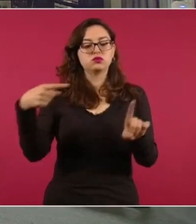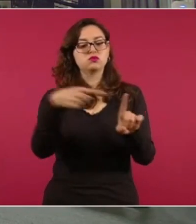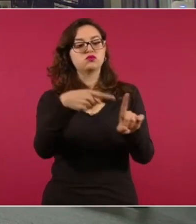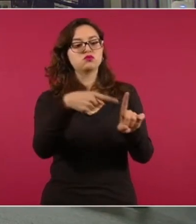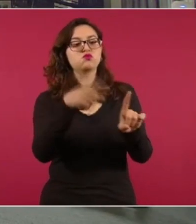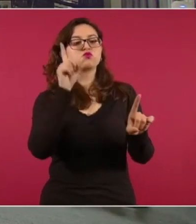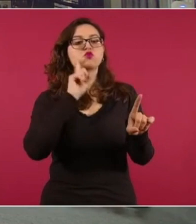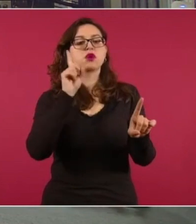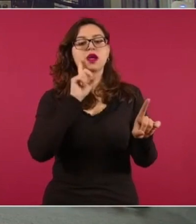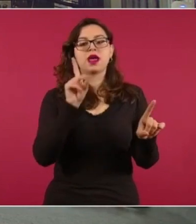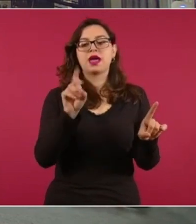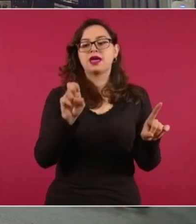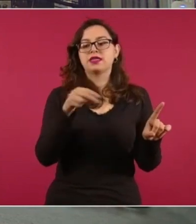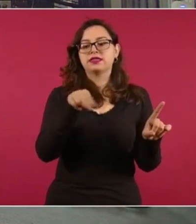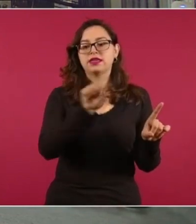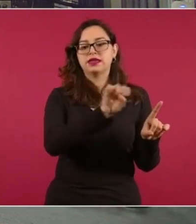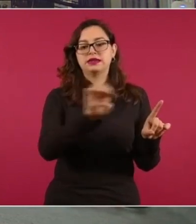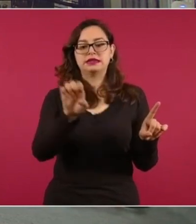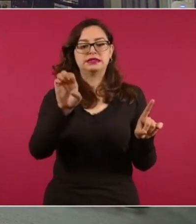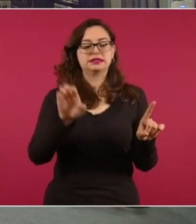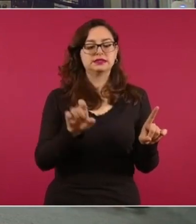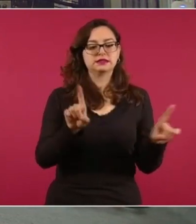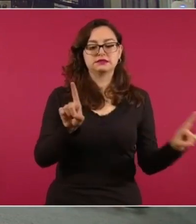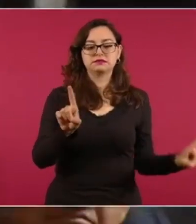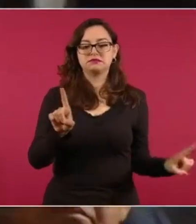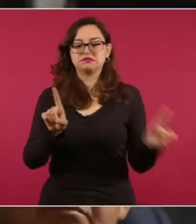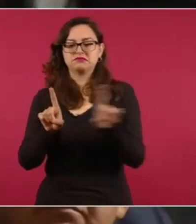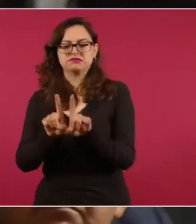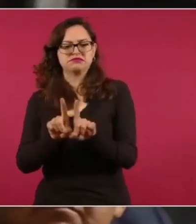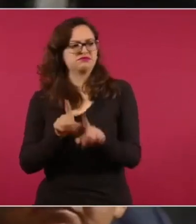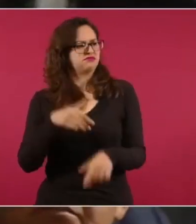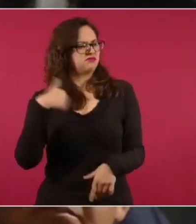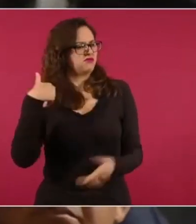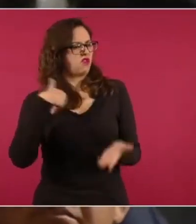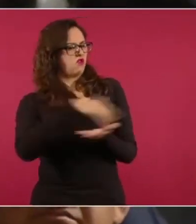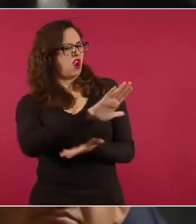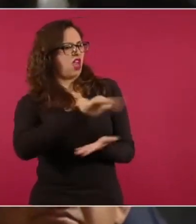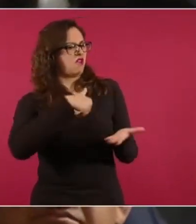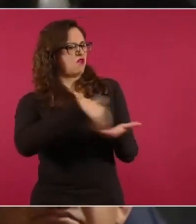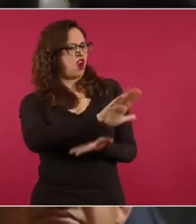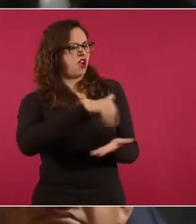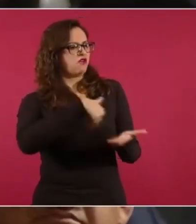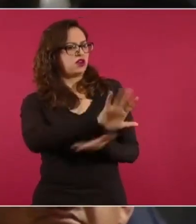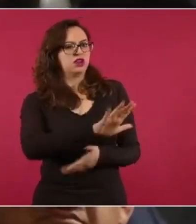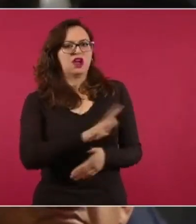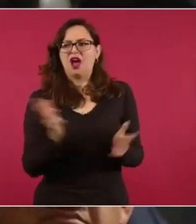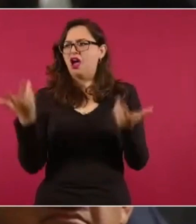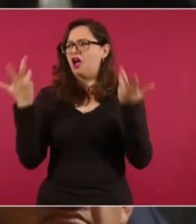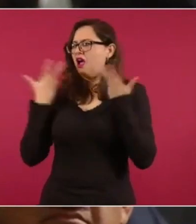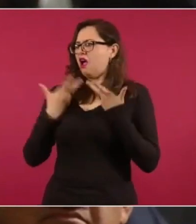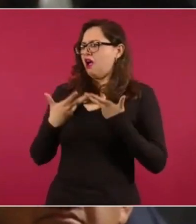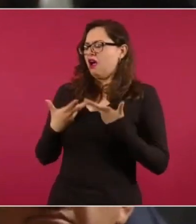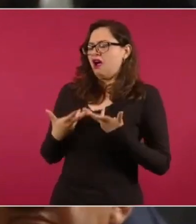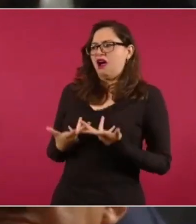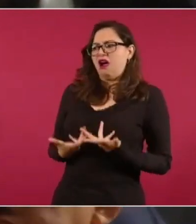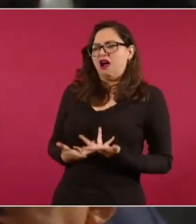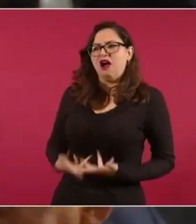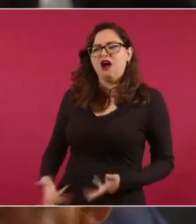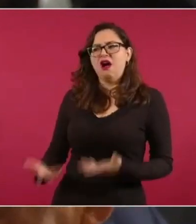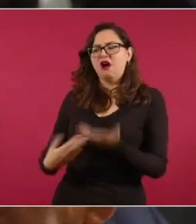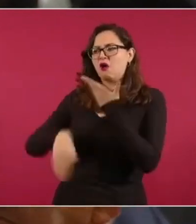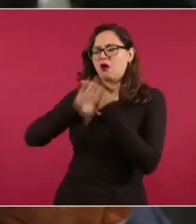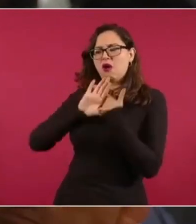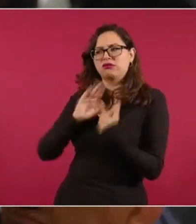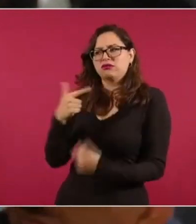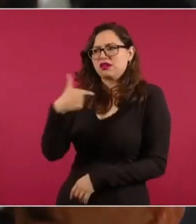gritaron fuera de la manifestación y ella respondió que pues había sido víctima de violencia y que está en riesgo la libertad de